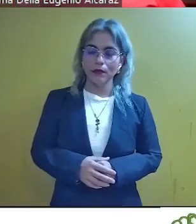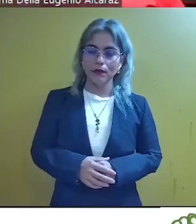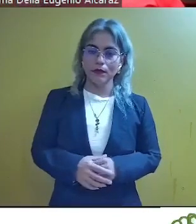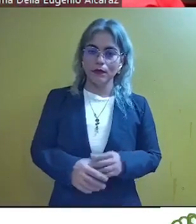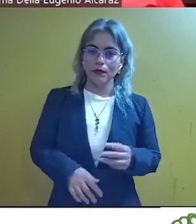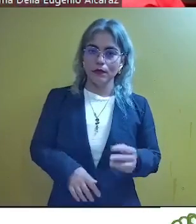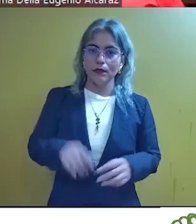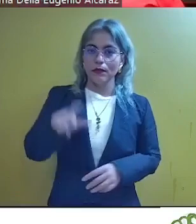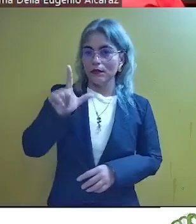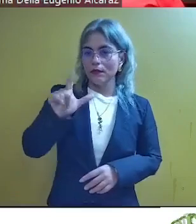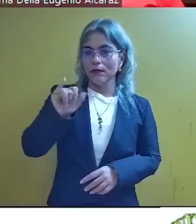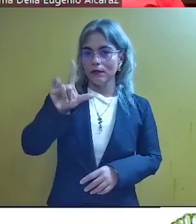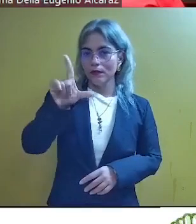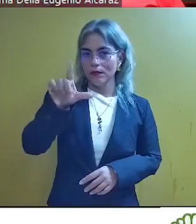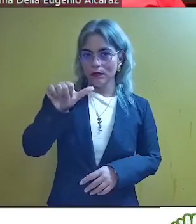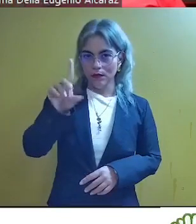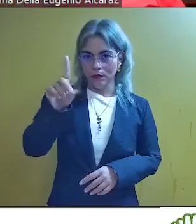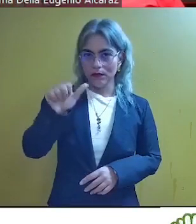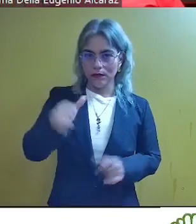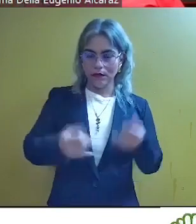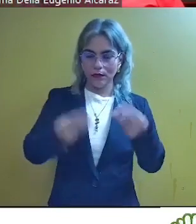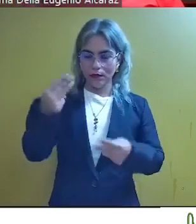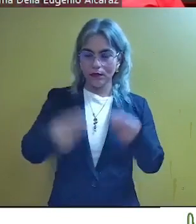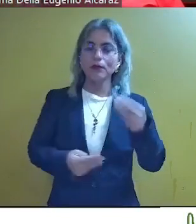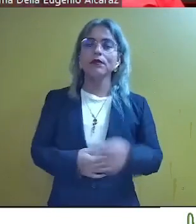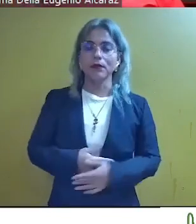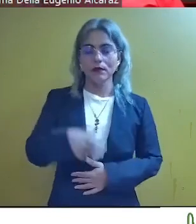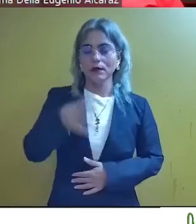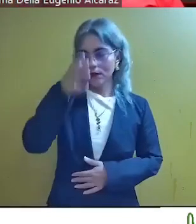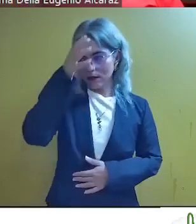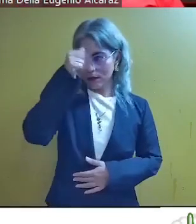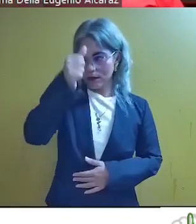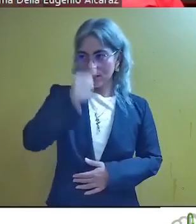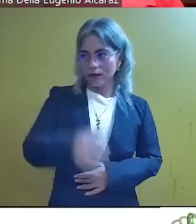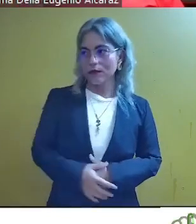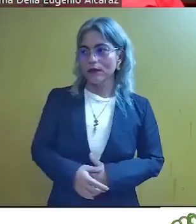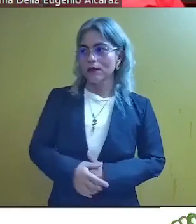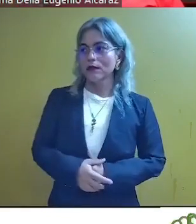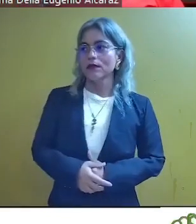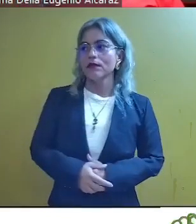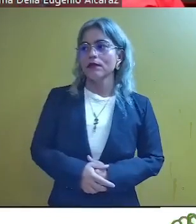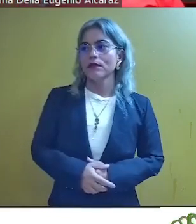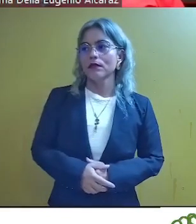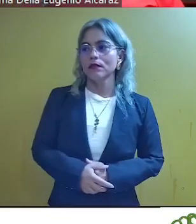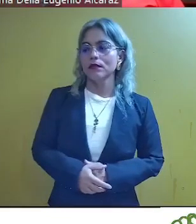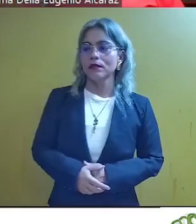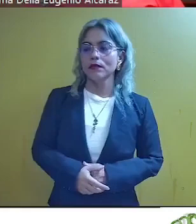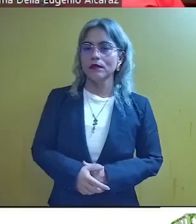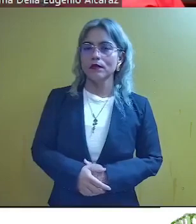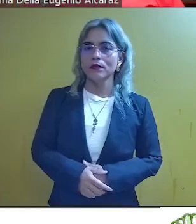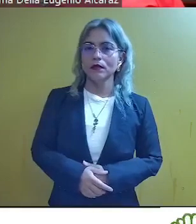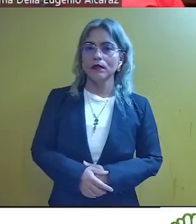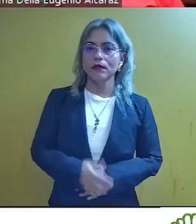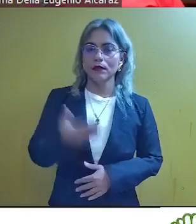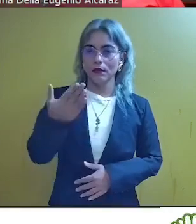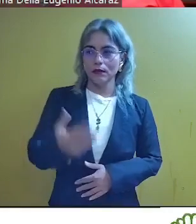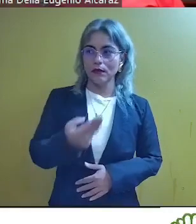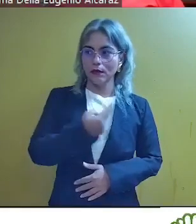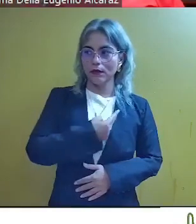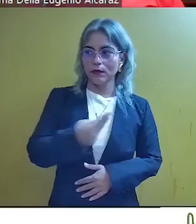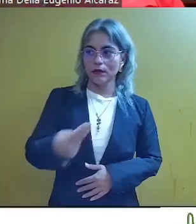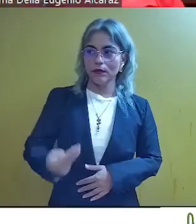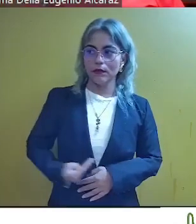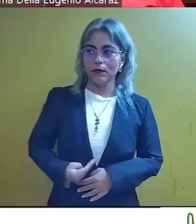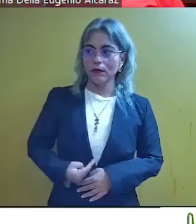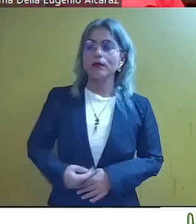Rosa Delgado Brito. A favor del proyecto. Gracias, magistrada. Magistrada Evelyn Rodríguez Chinol.